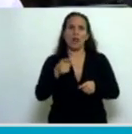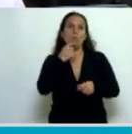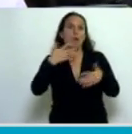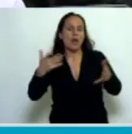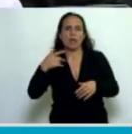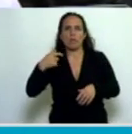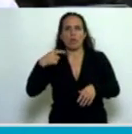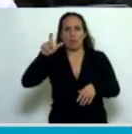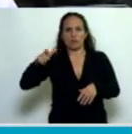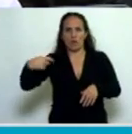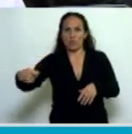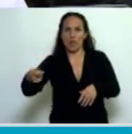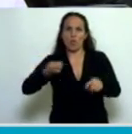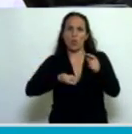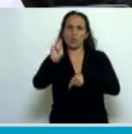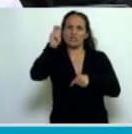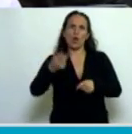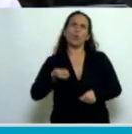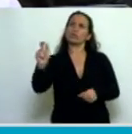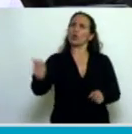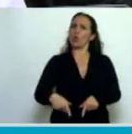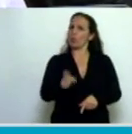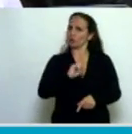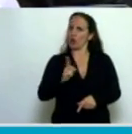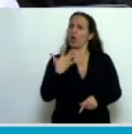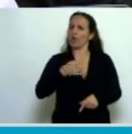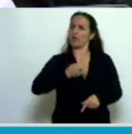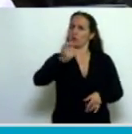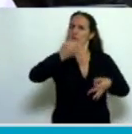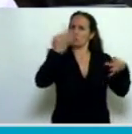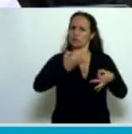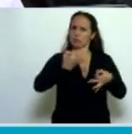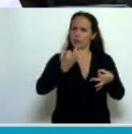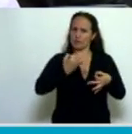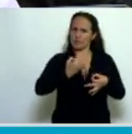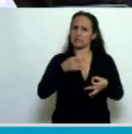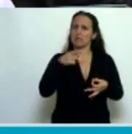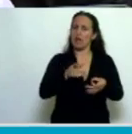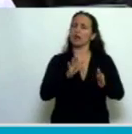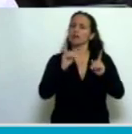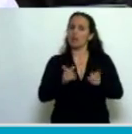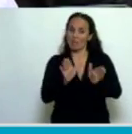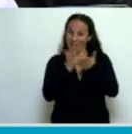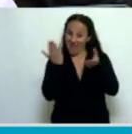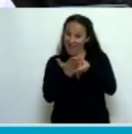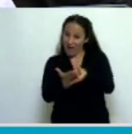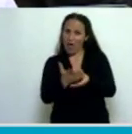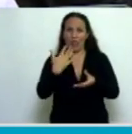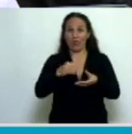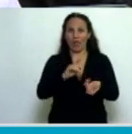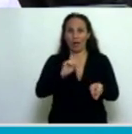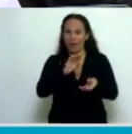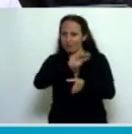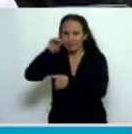jubilados no tengan que ser juicios ordinarios, sino sumarísimos, para informatizar los expedientes del ANSES y para que, en